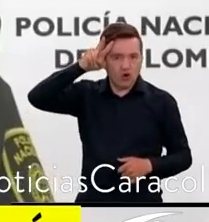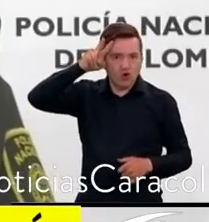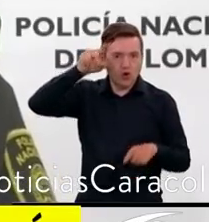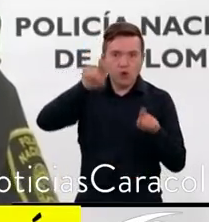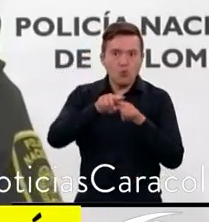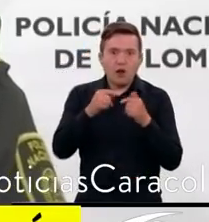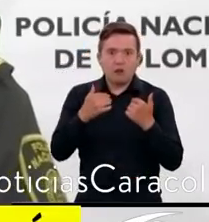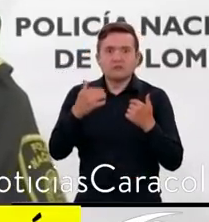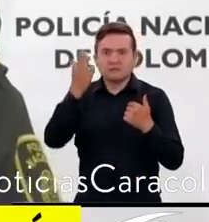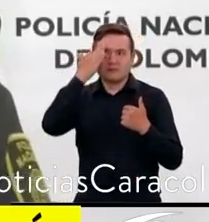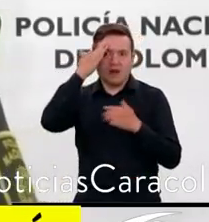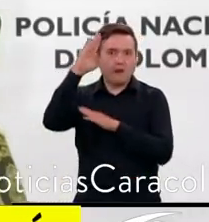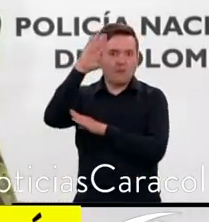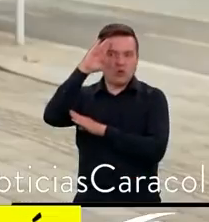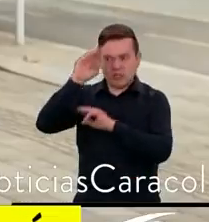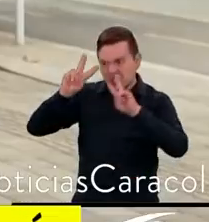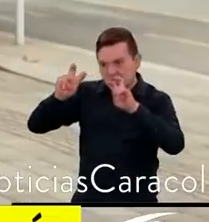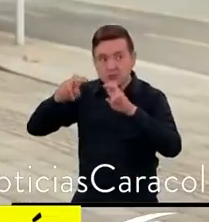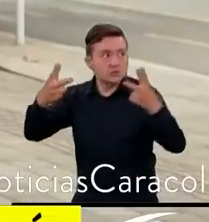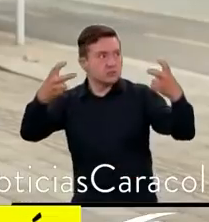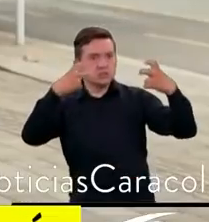la Policía Nacional.